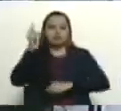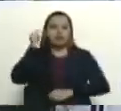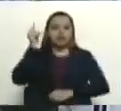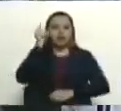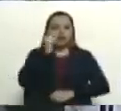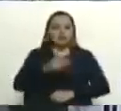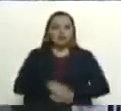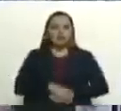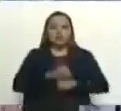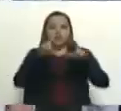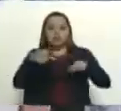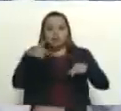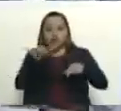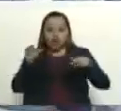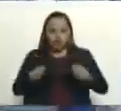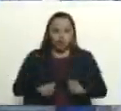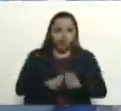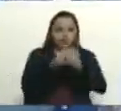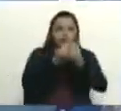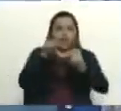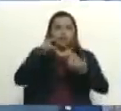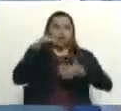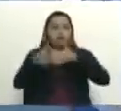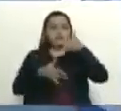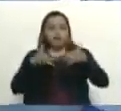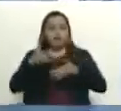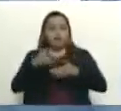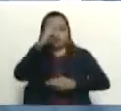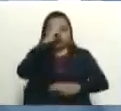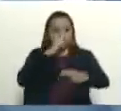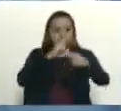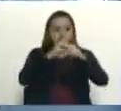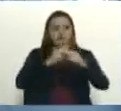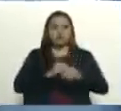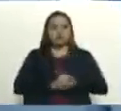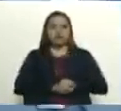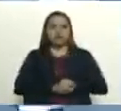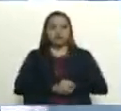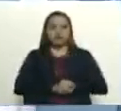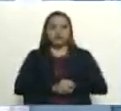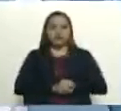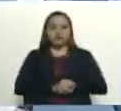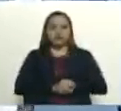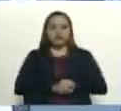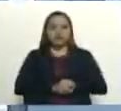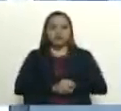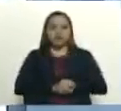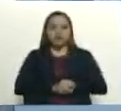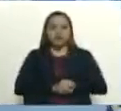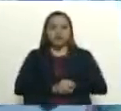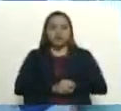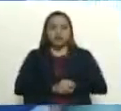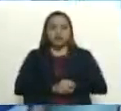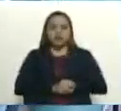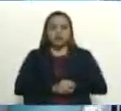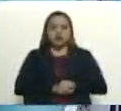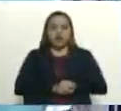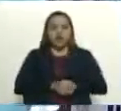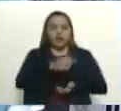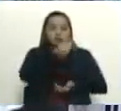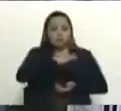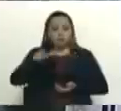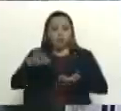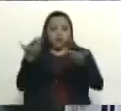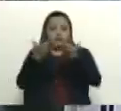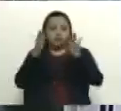quienes también están acompañando este acto solemne. Es trasladada en este momento por los úsceres de la Academia Militar de